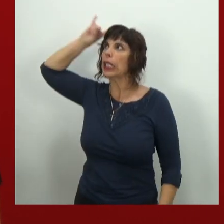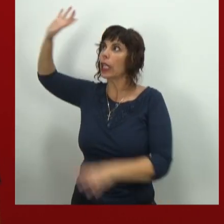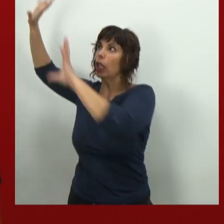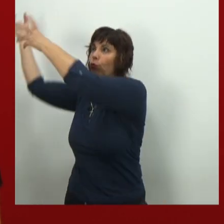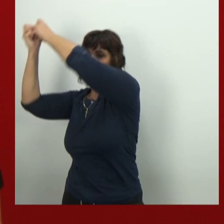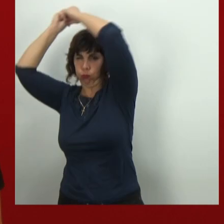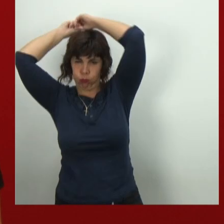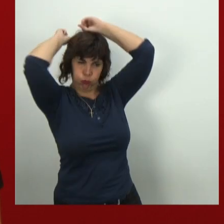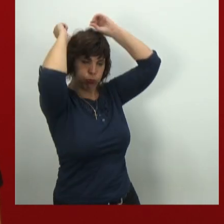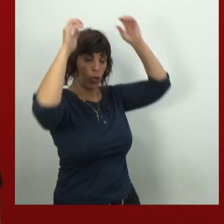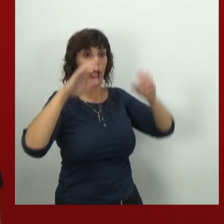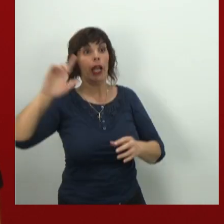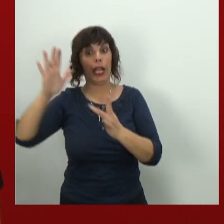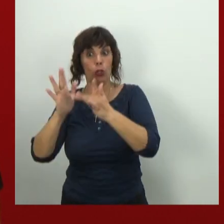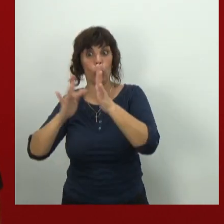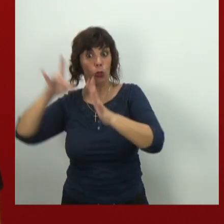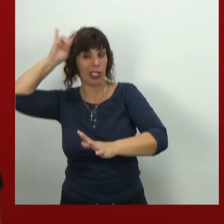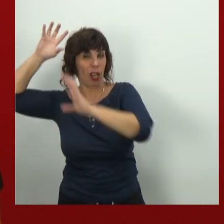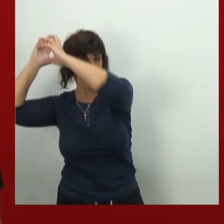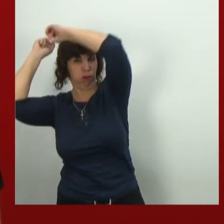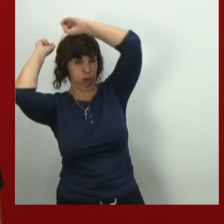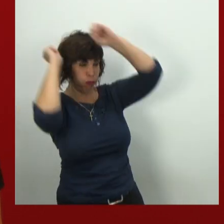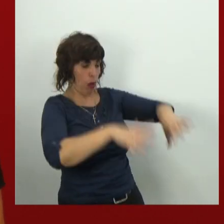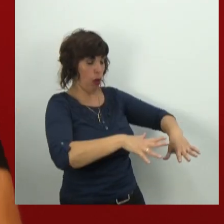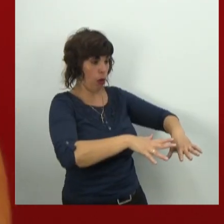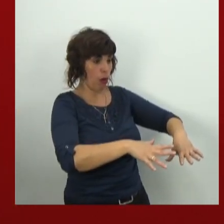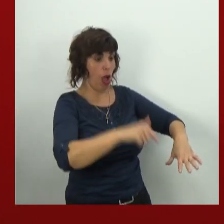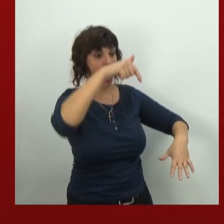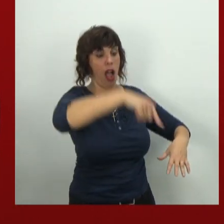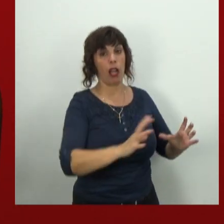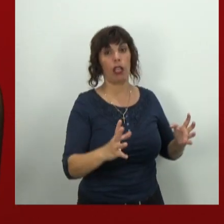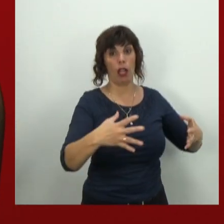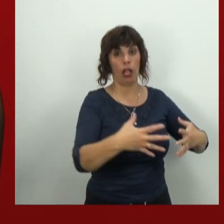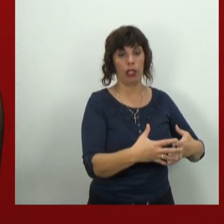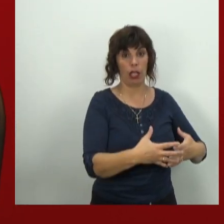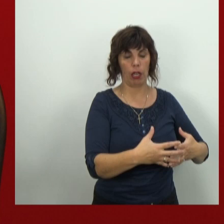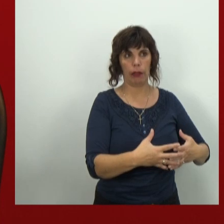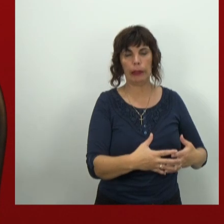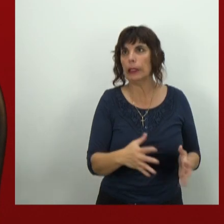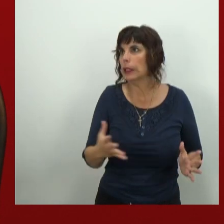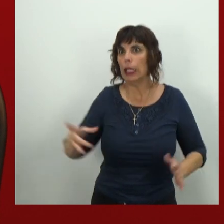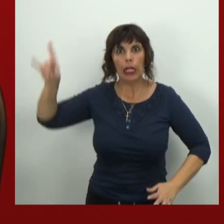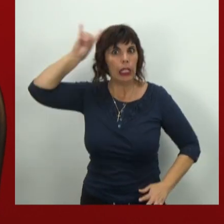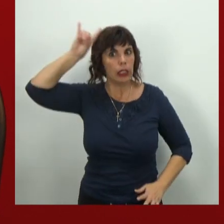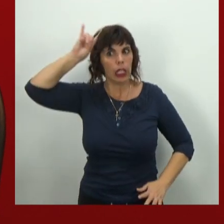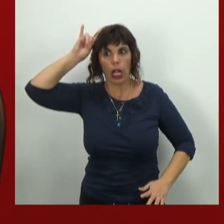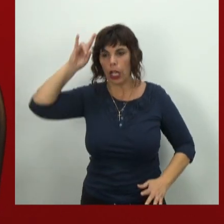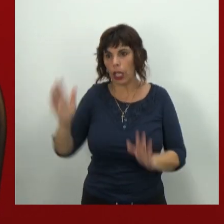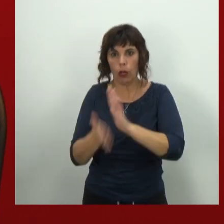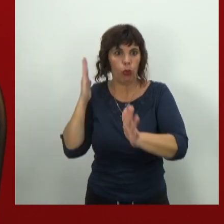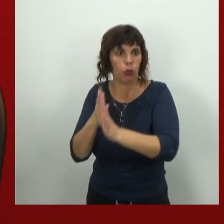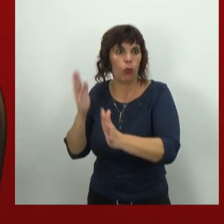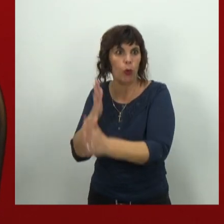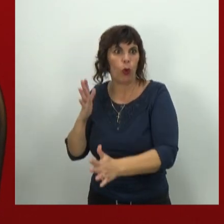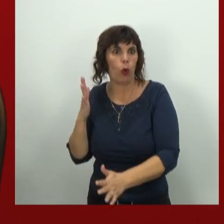Si él hubiera podido, se hubiera escapado. Porque él sabía que iba a venir el